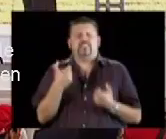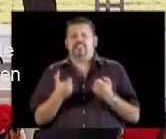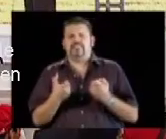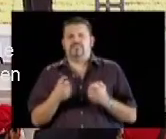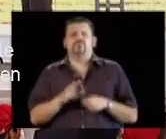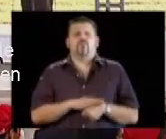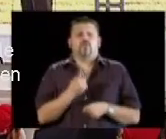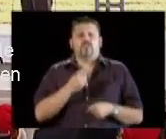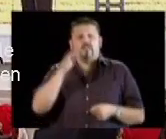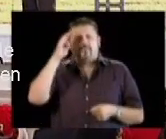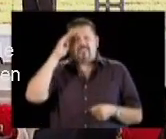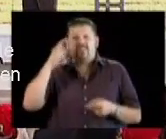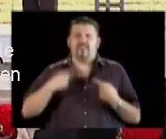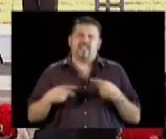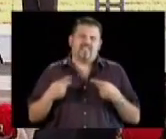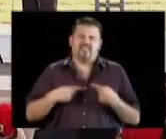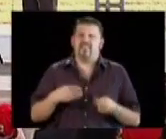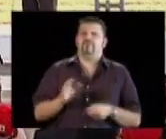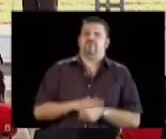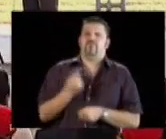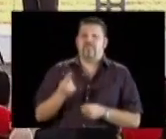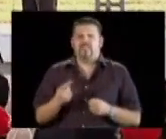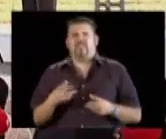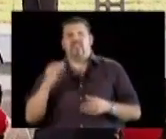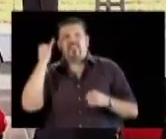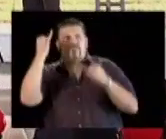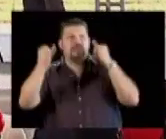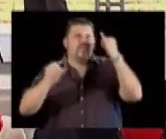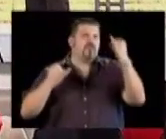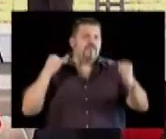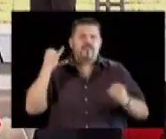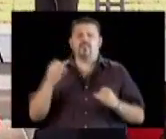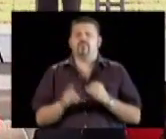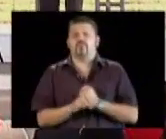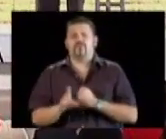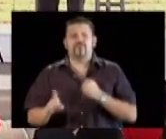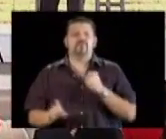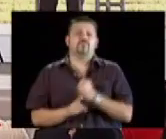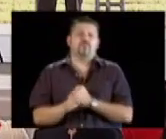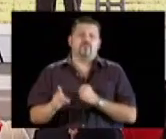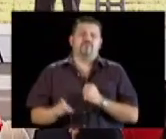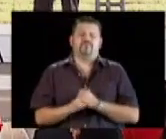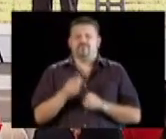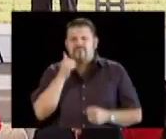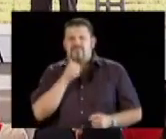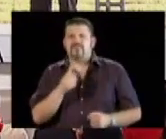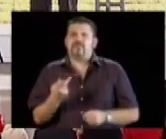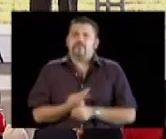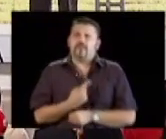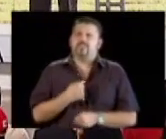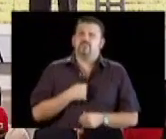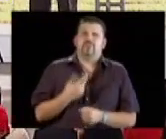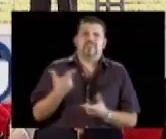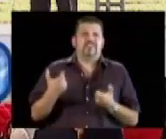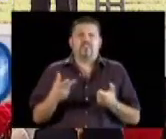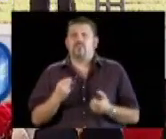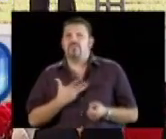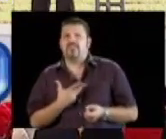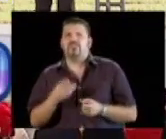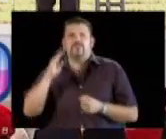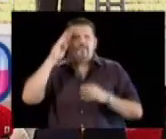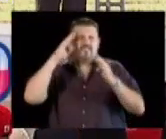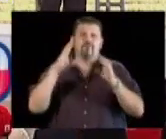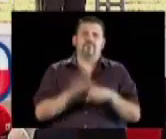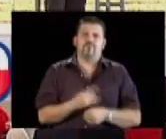mucha gente que se la pasa quejándose el por qué y adivinando el por qué estamos en crisis y qué nos sucedió, que cosas que